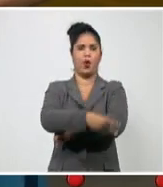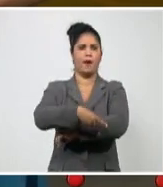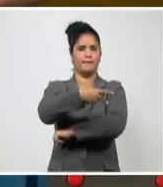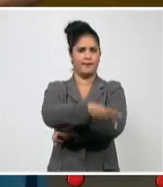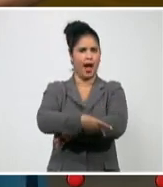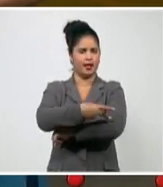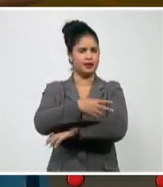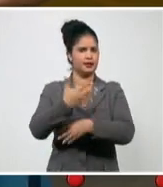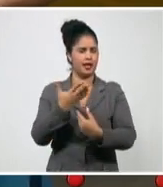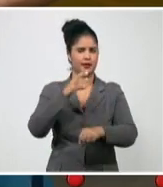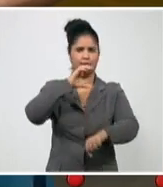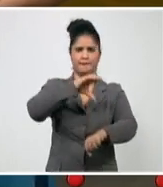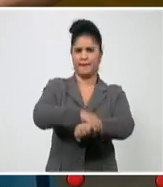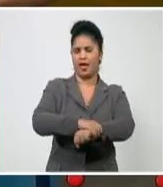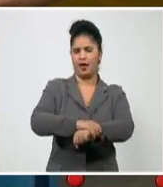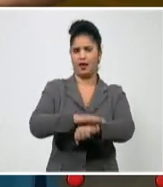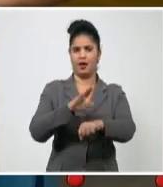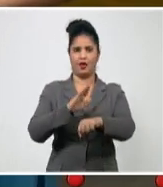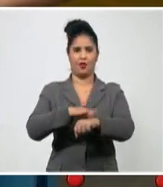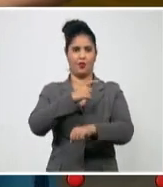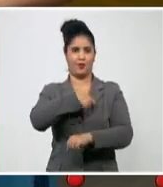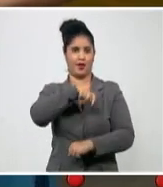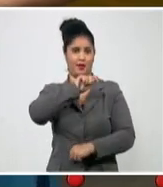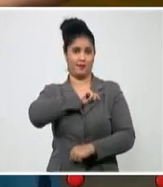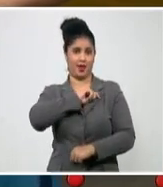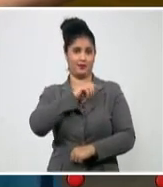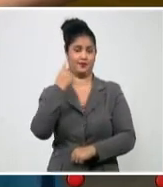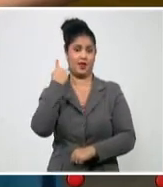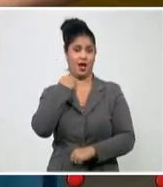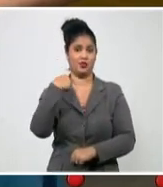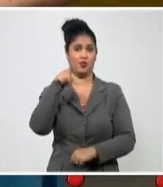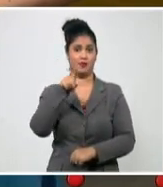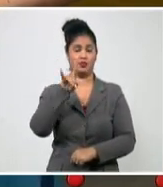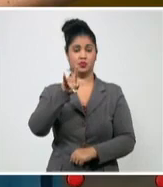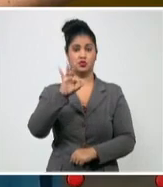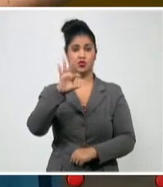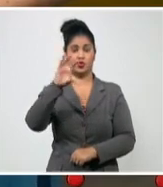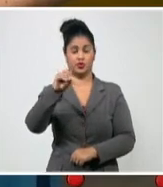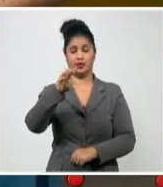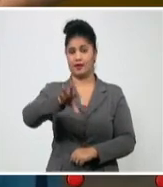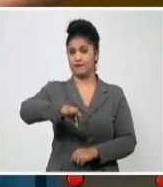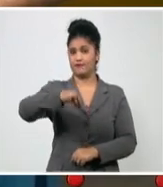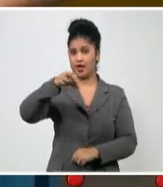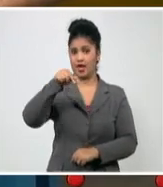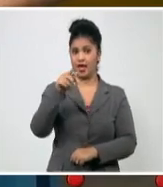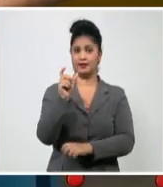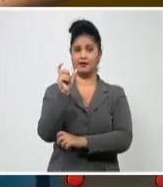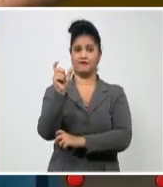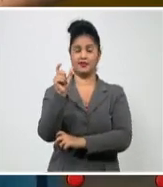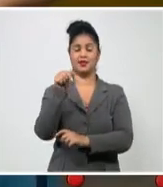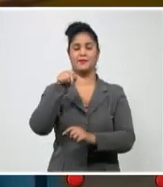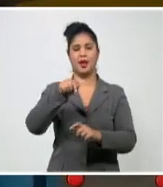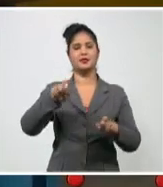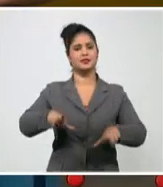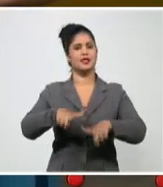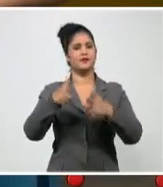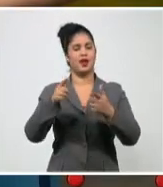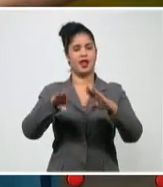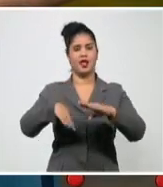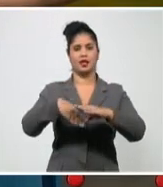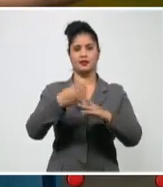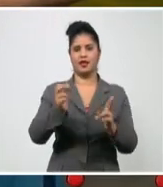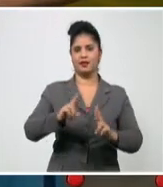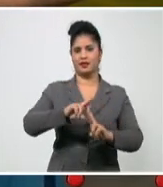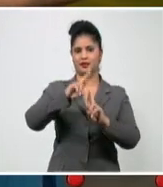colonialismo español. Desde 1980 se elige la fecha para celebrar el Día del Teatro Cubano.